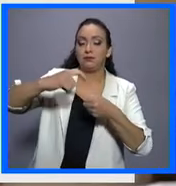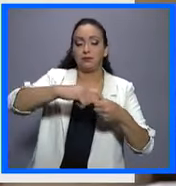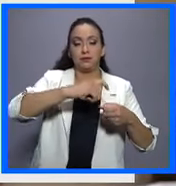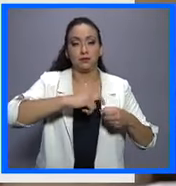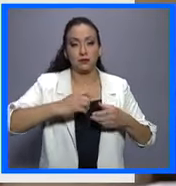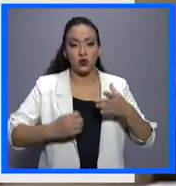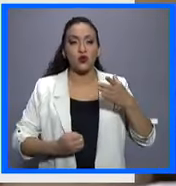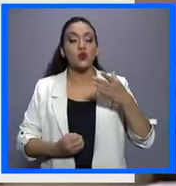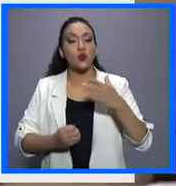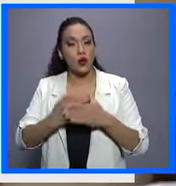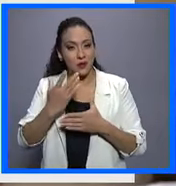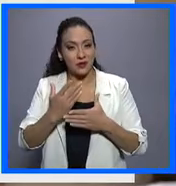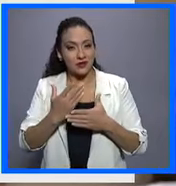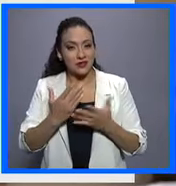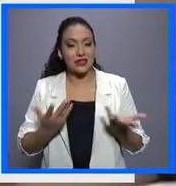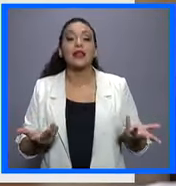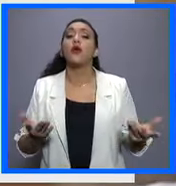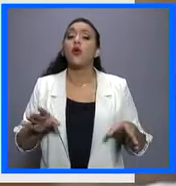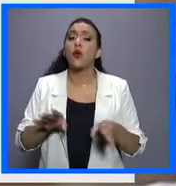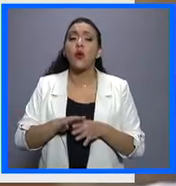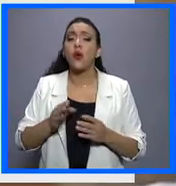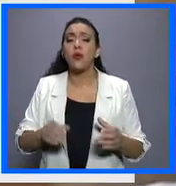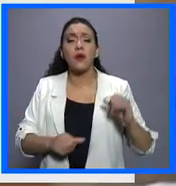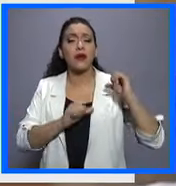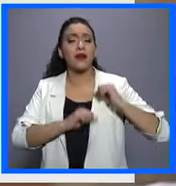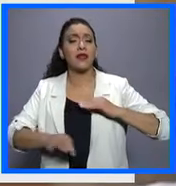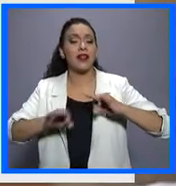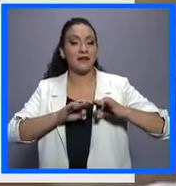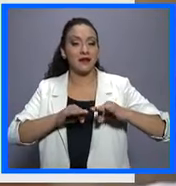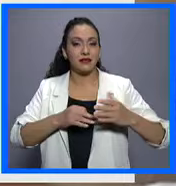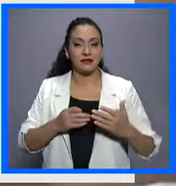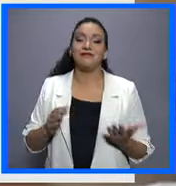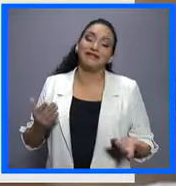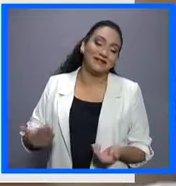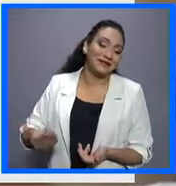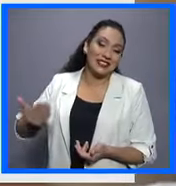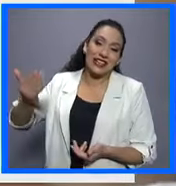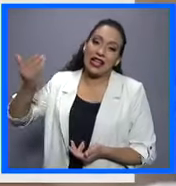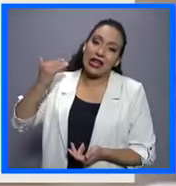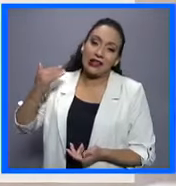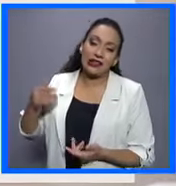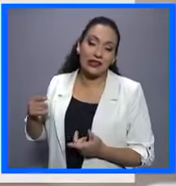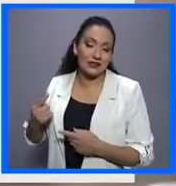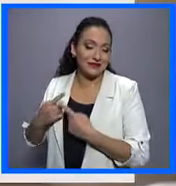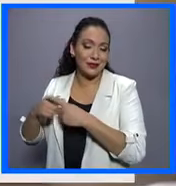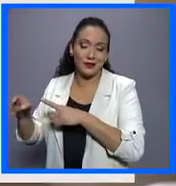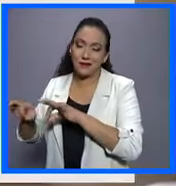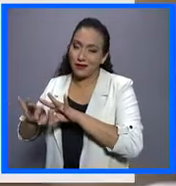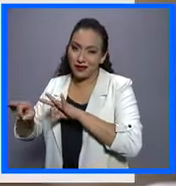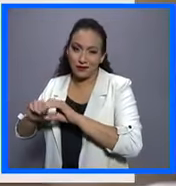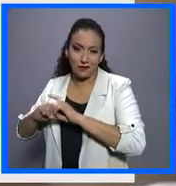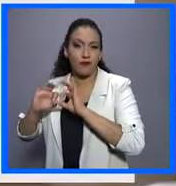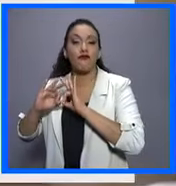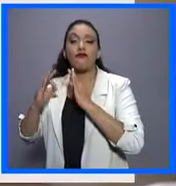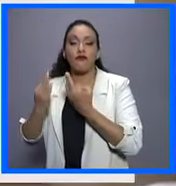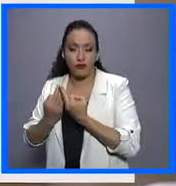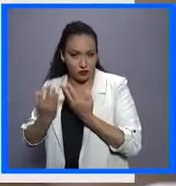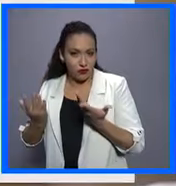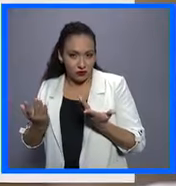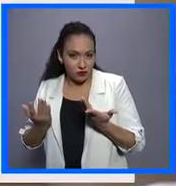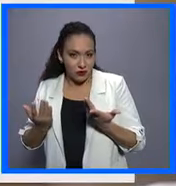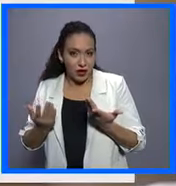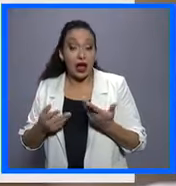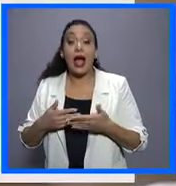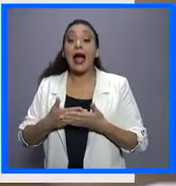no depende únicamente de designaciones institucionales que anteriormente, como bien sabíamos, se daba, sino que depende también con